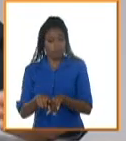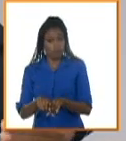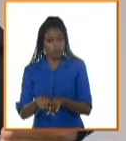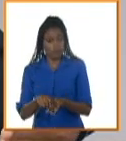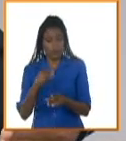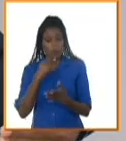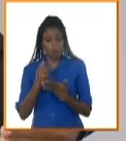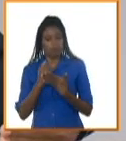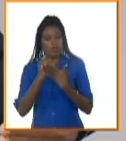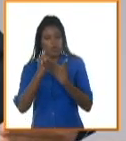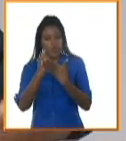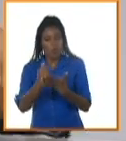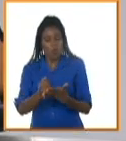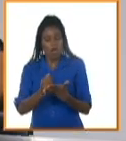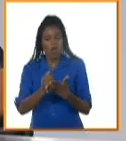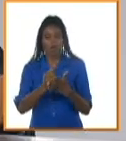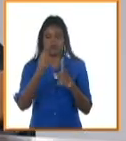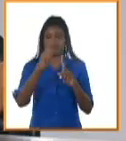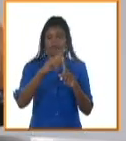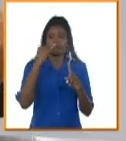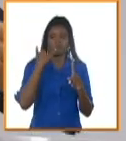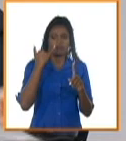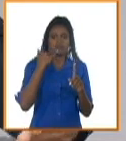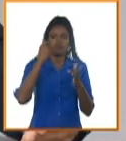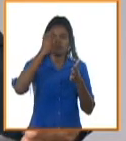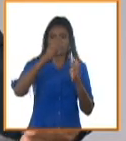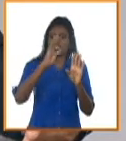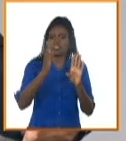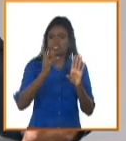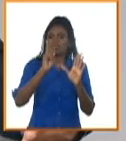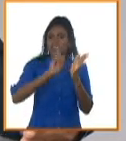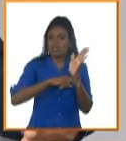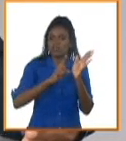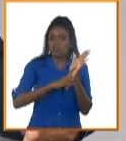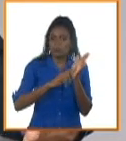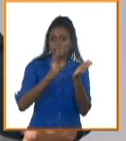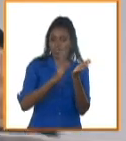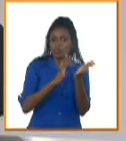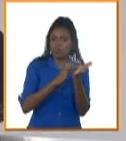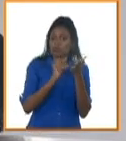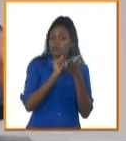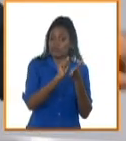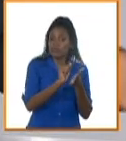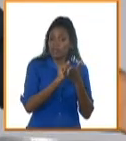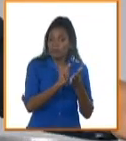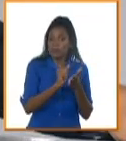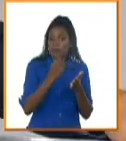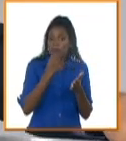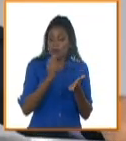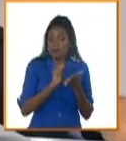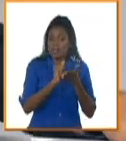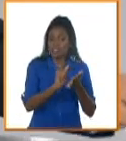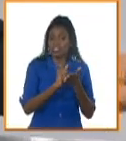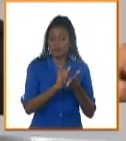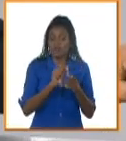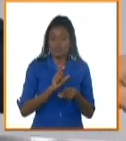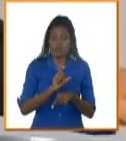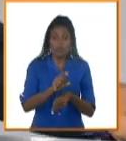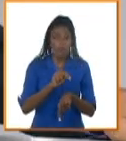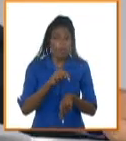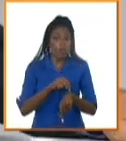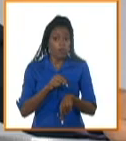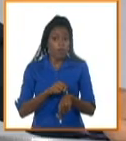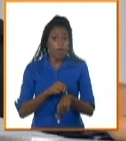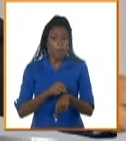acompañar también a transfer móvil en la contratación digital de su servicio para dar el servicio de última milla a